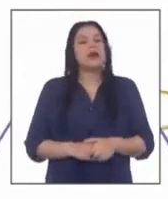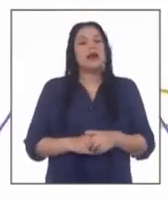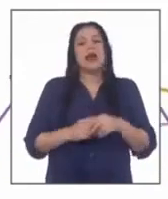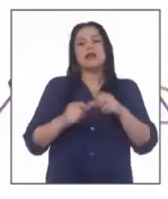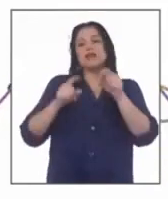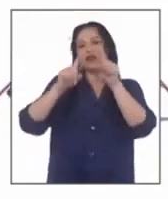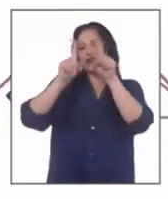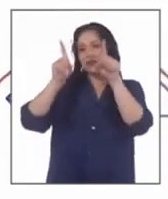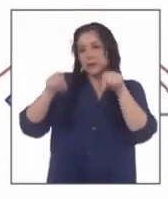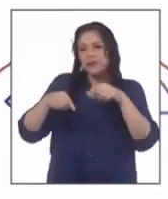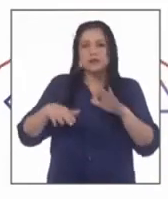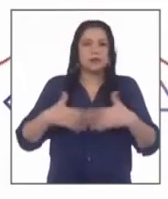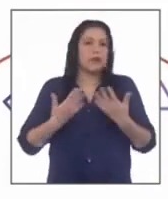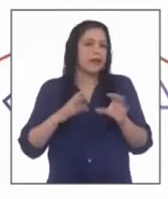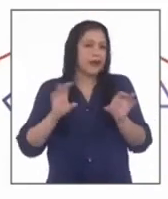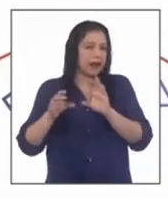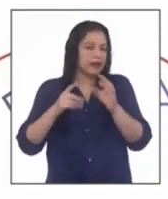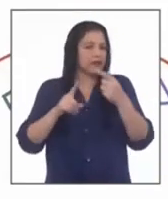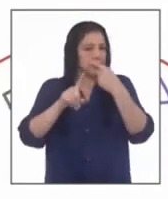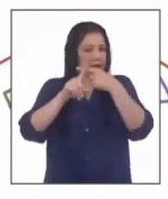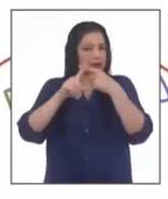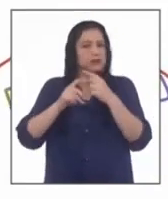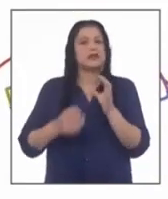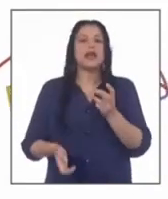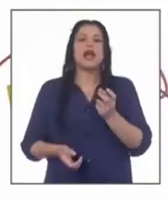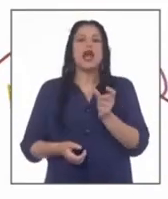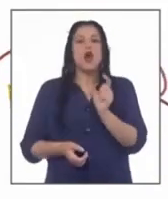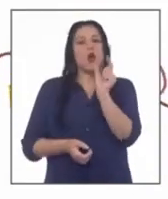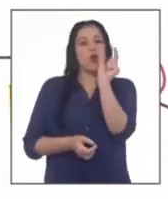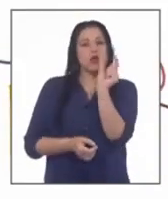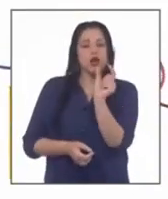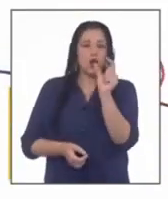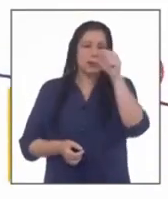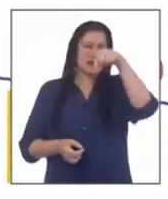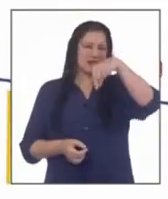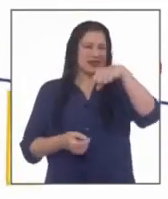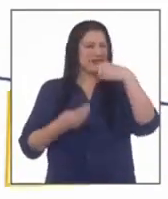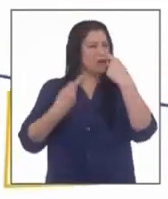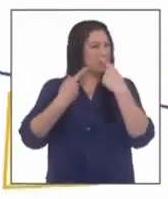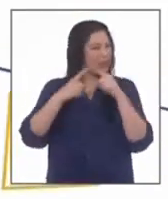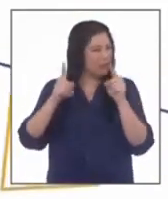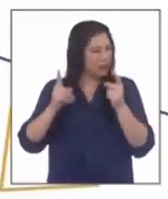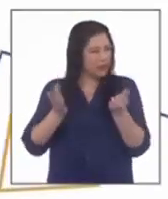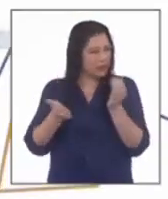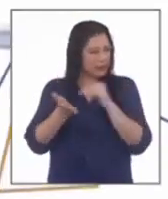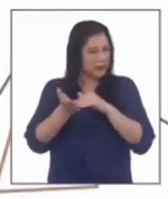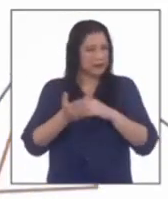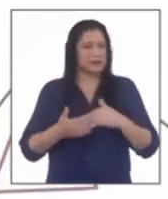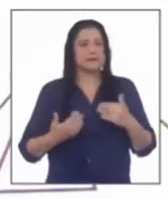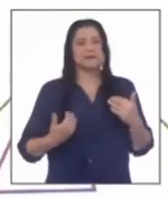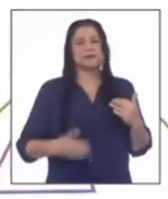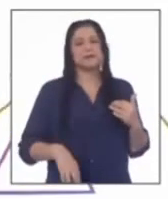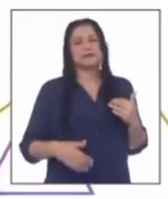intervalos se pueden realizar operaciones de unión, intersección, etc.